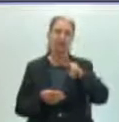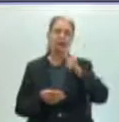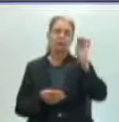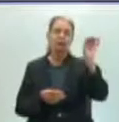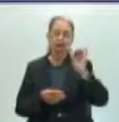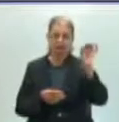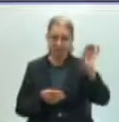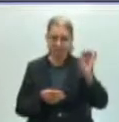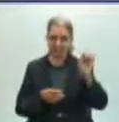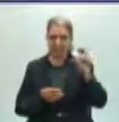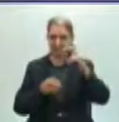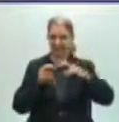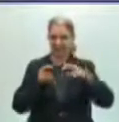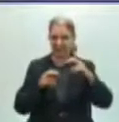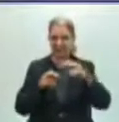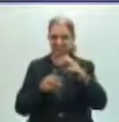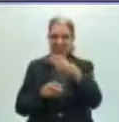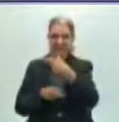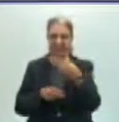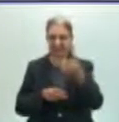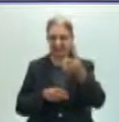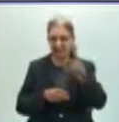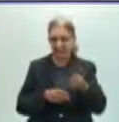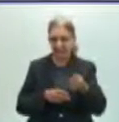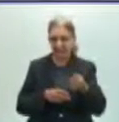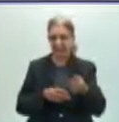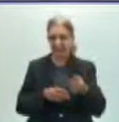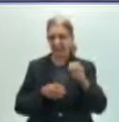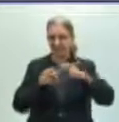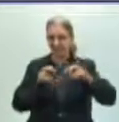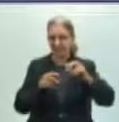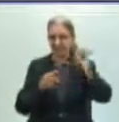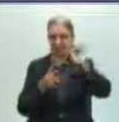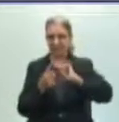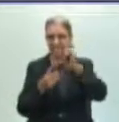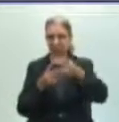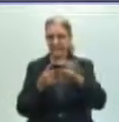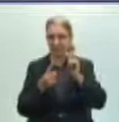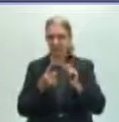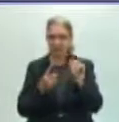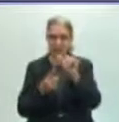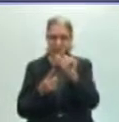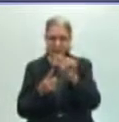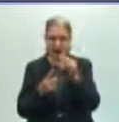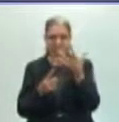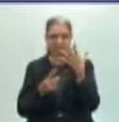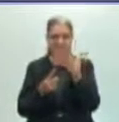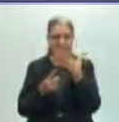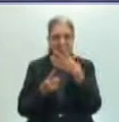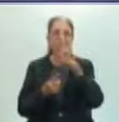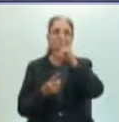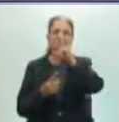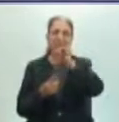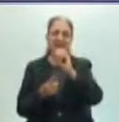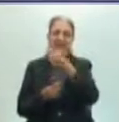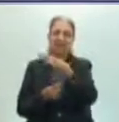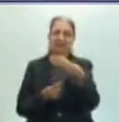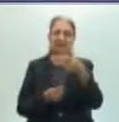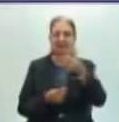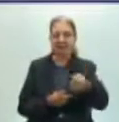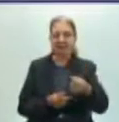y esto equivale a 30 hectáreas. Ahora ya puedes copiar todo lo que aparece en